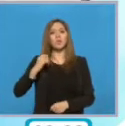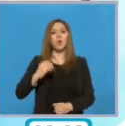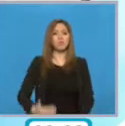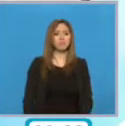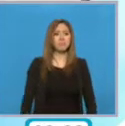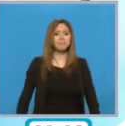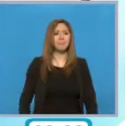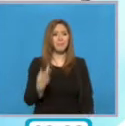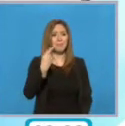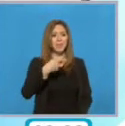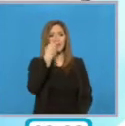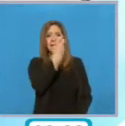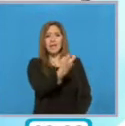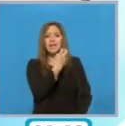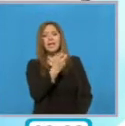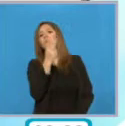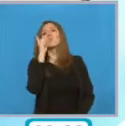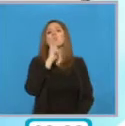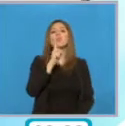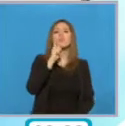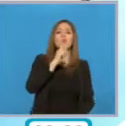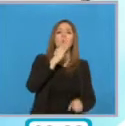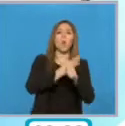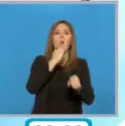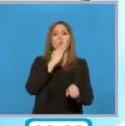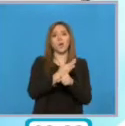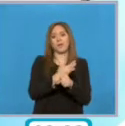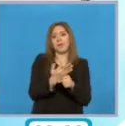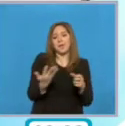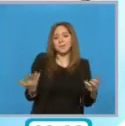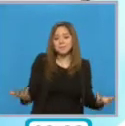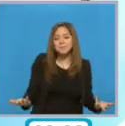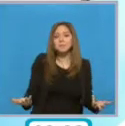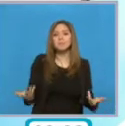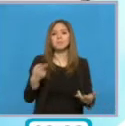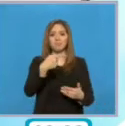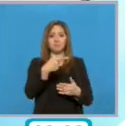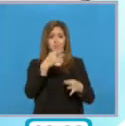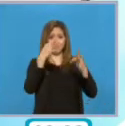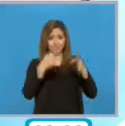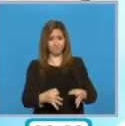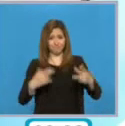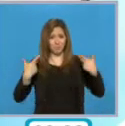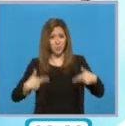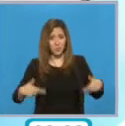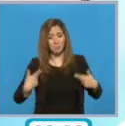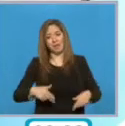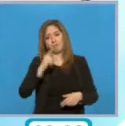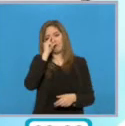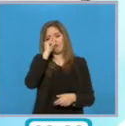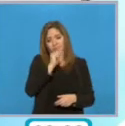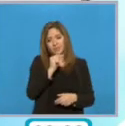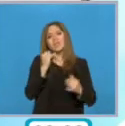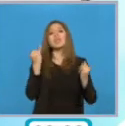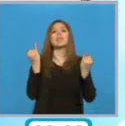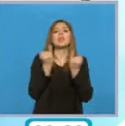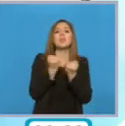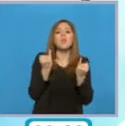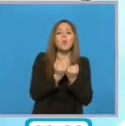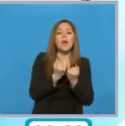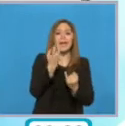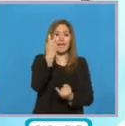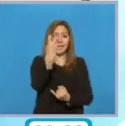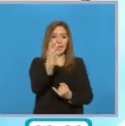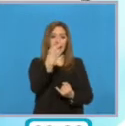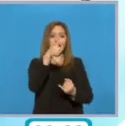¿no? que tenemos también en pantalla, que es como no estar apropiado. Ahora, también tenemos justo este